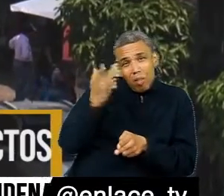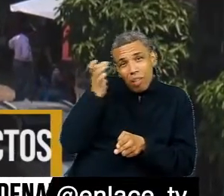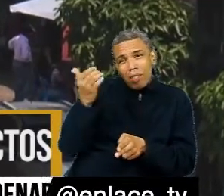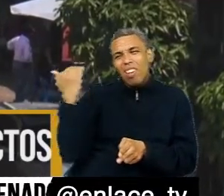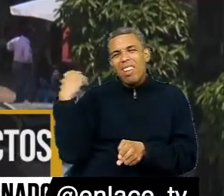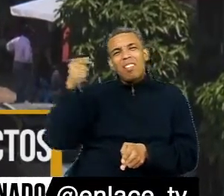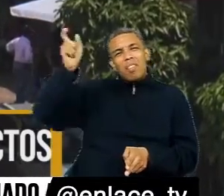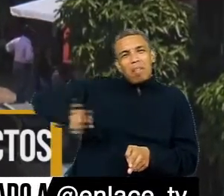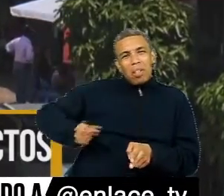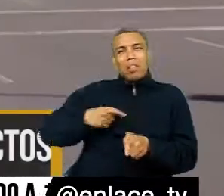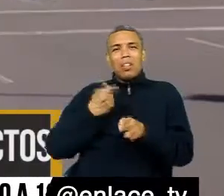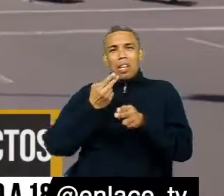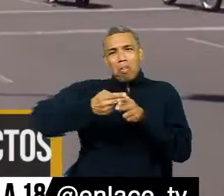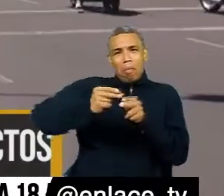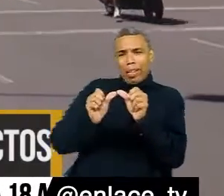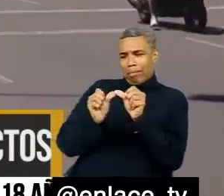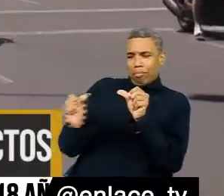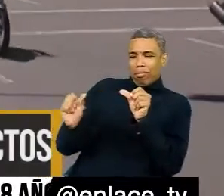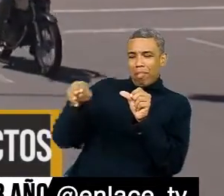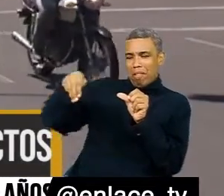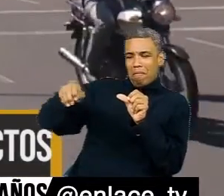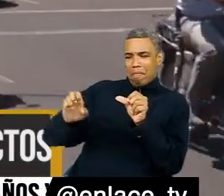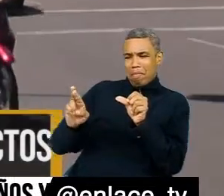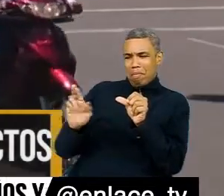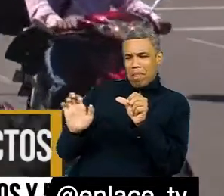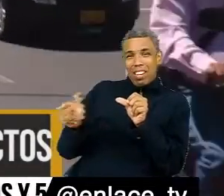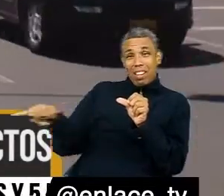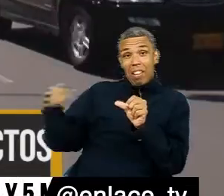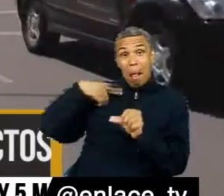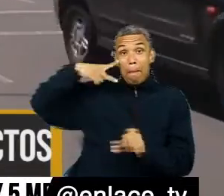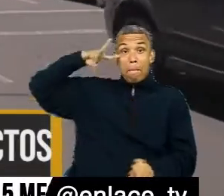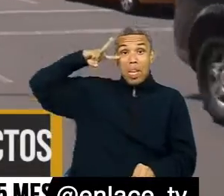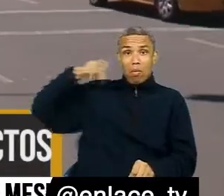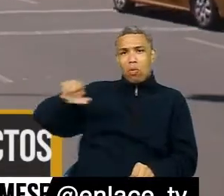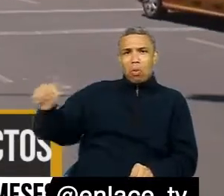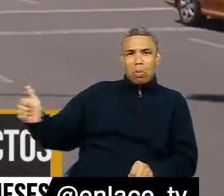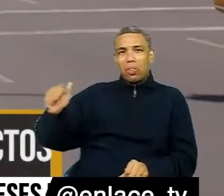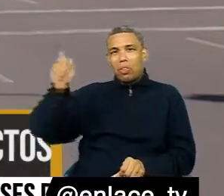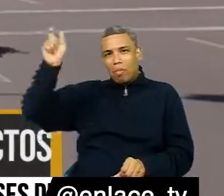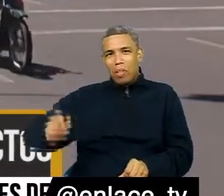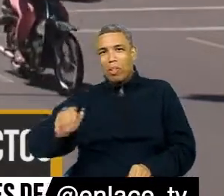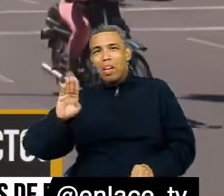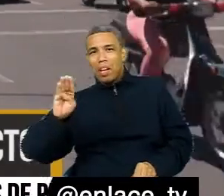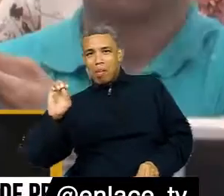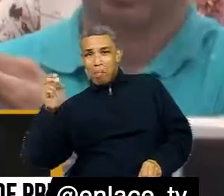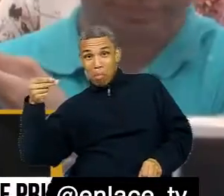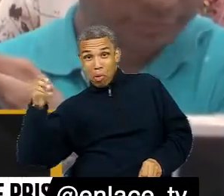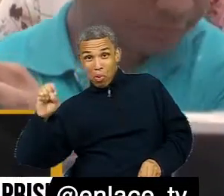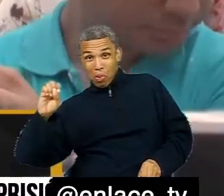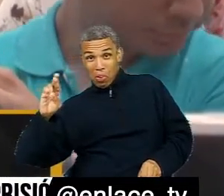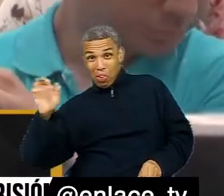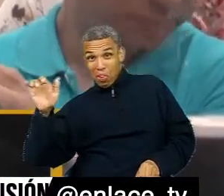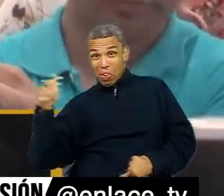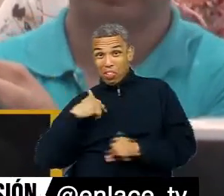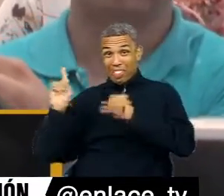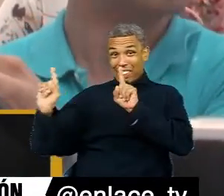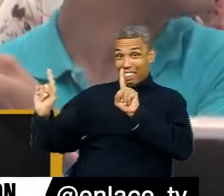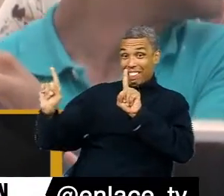tumbó al coronel Borges, que fue que se quedó con la platica. Entonces ahora se va a llamar